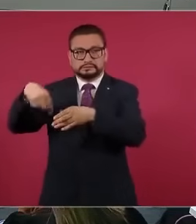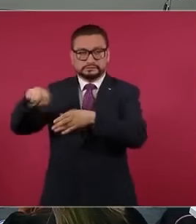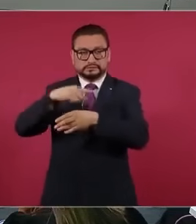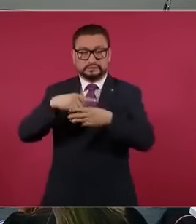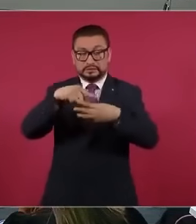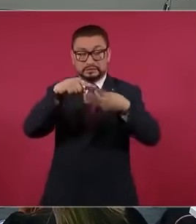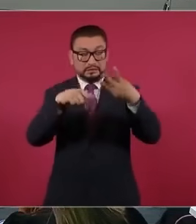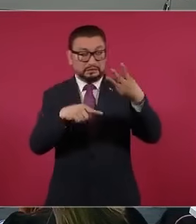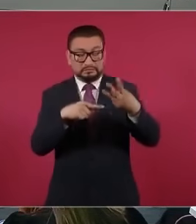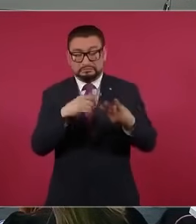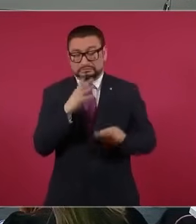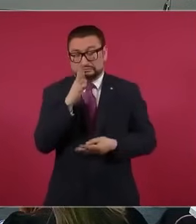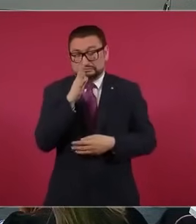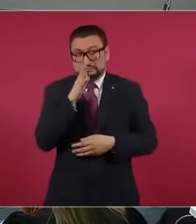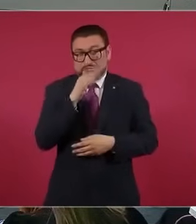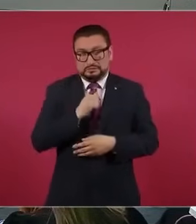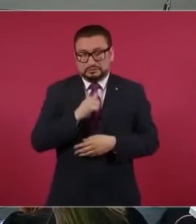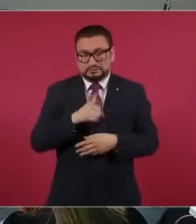van a poder